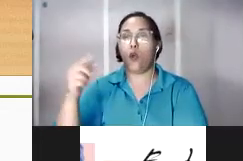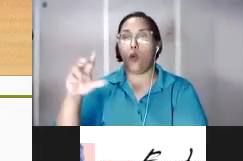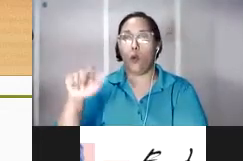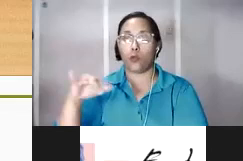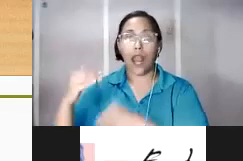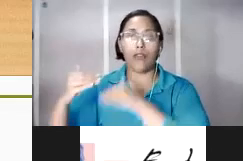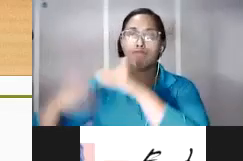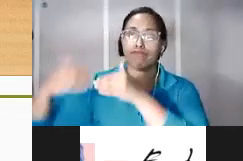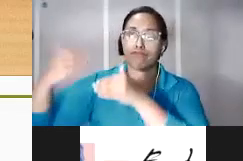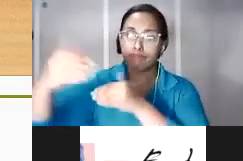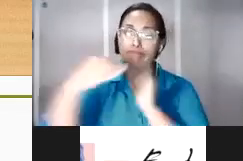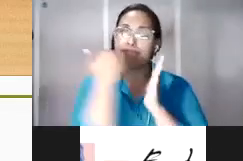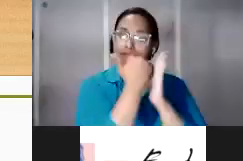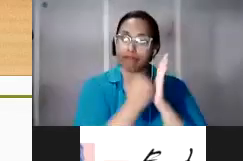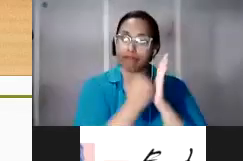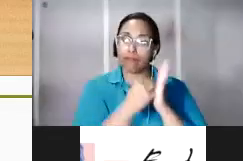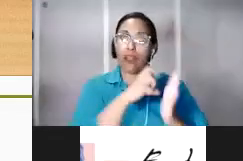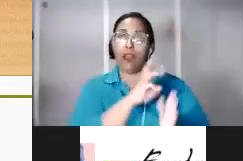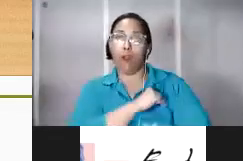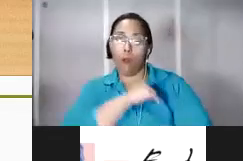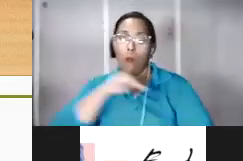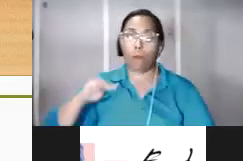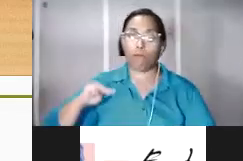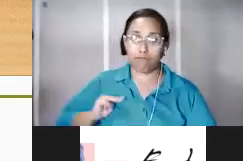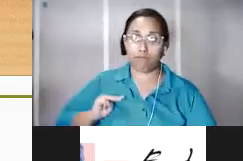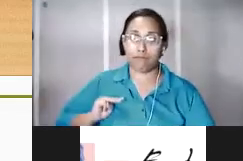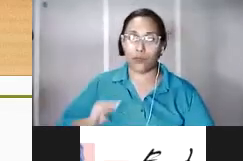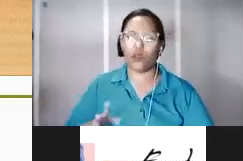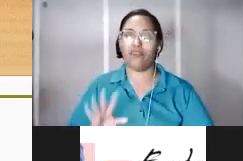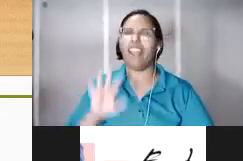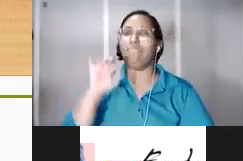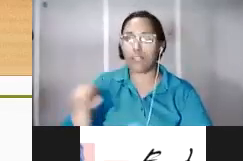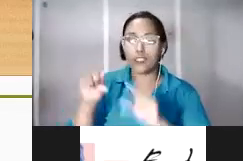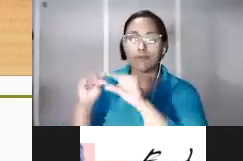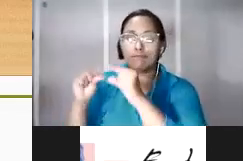estilo. Todos los miembros reclutados, obviamente, en la élite